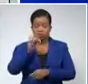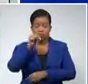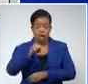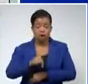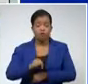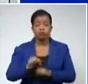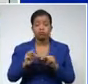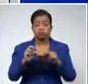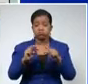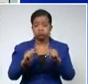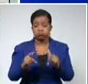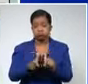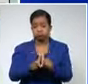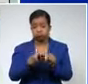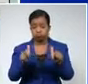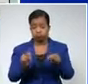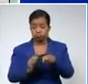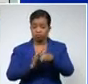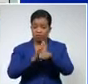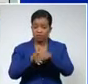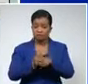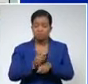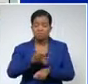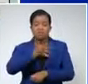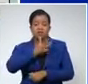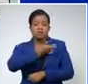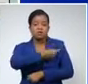ayer, que la población un poco que